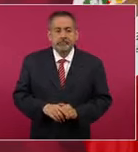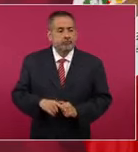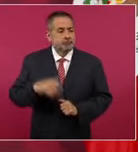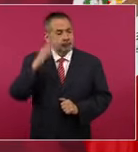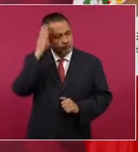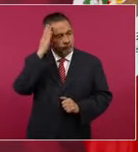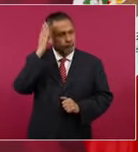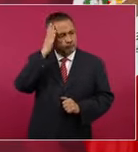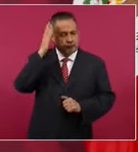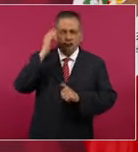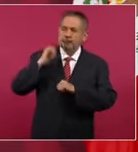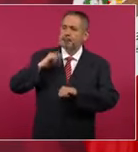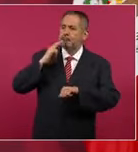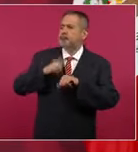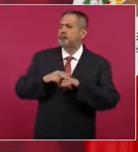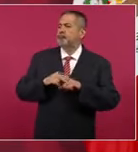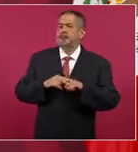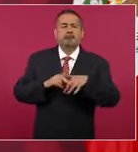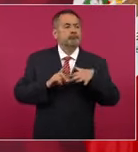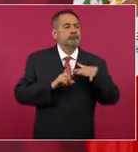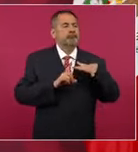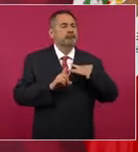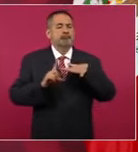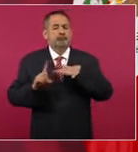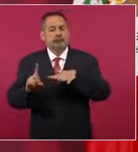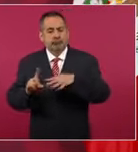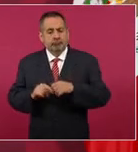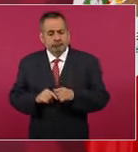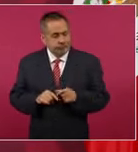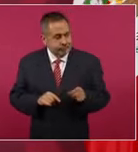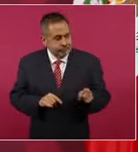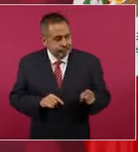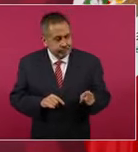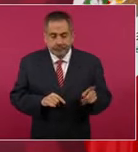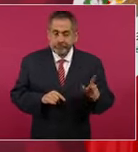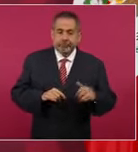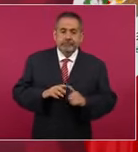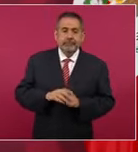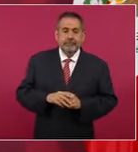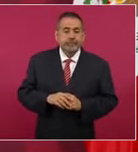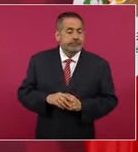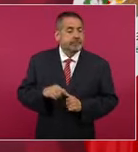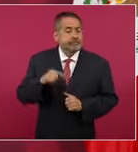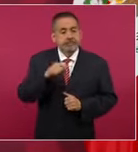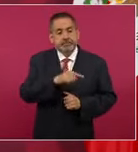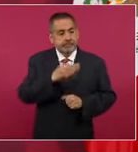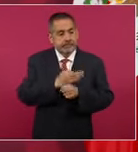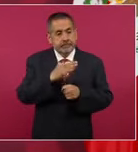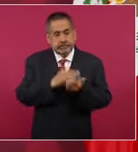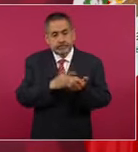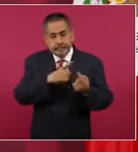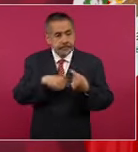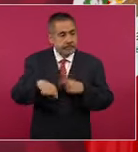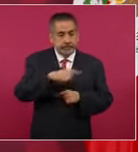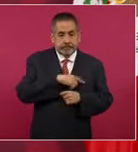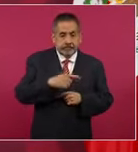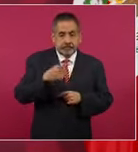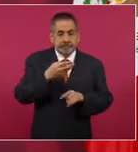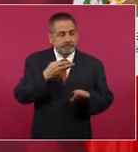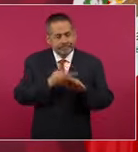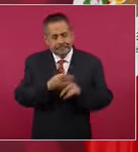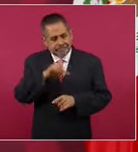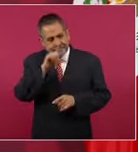encabezando, ¿no?, este movimiento. Sí, están pasando por un periodo muy